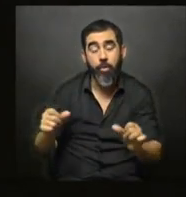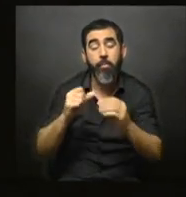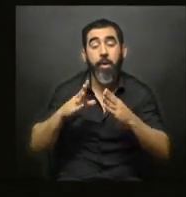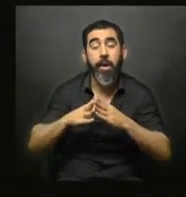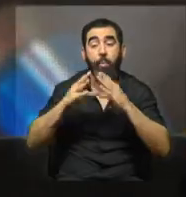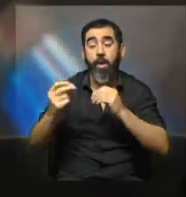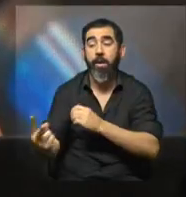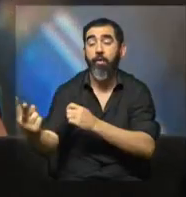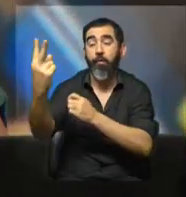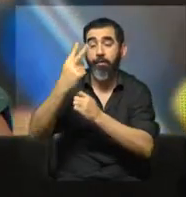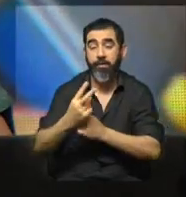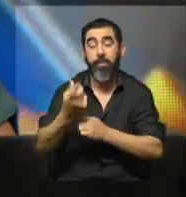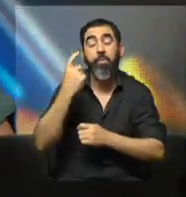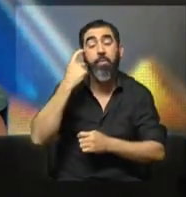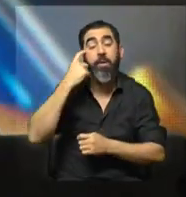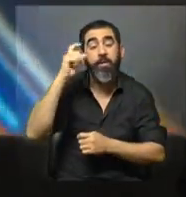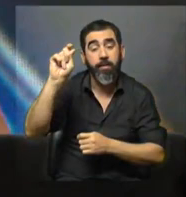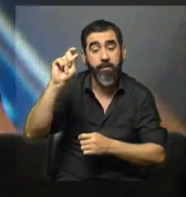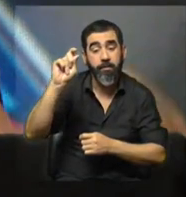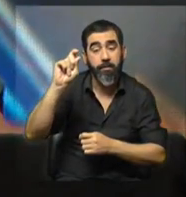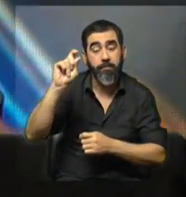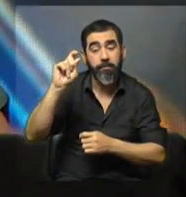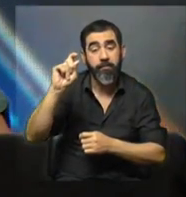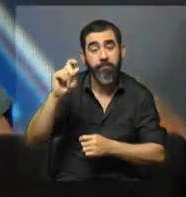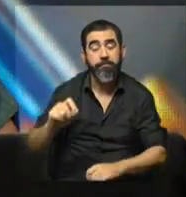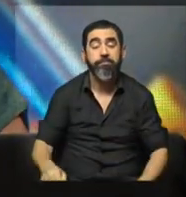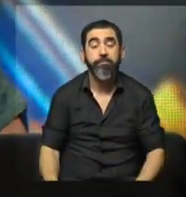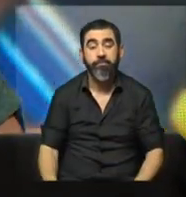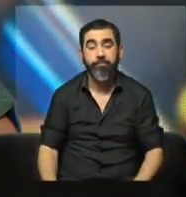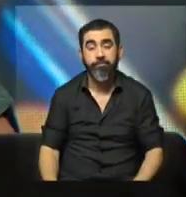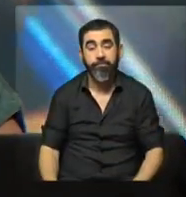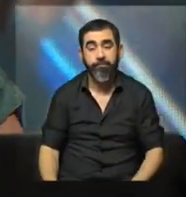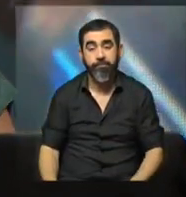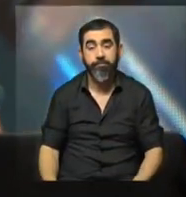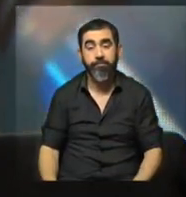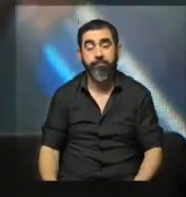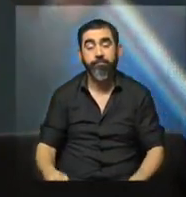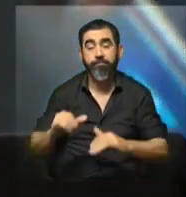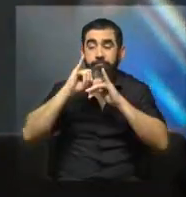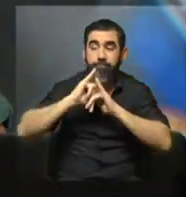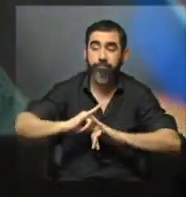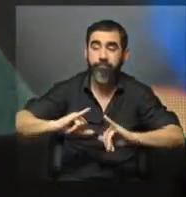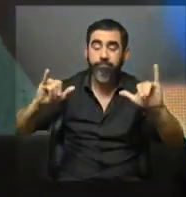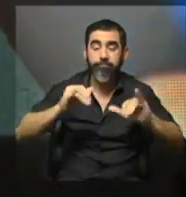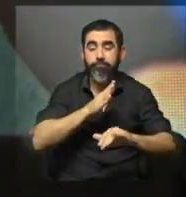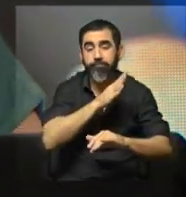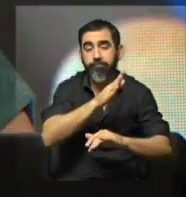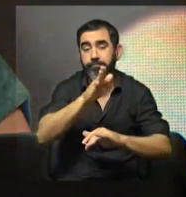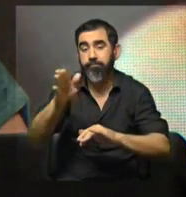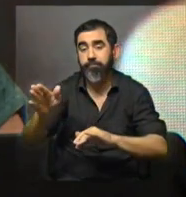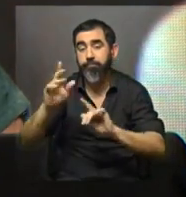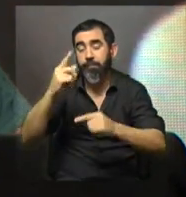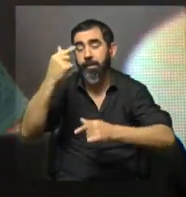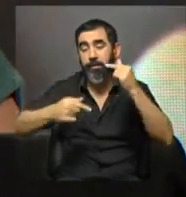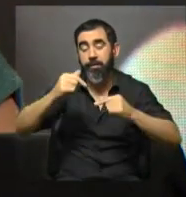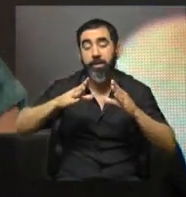venían a visitarnos, pero la idea es que, como todo este retablo titiritero, que salga a rodar y salir a